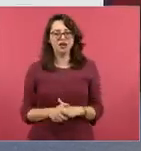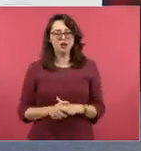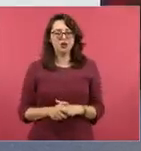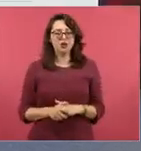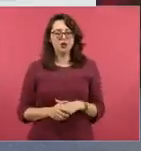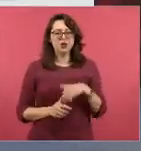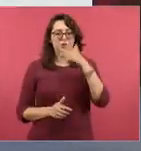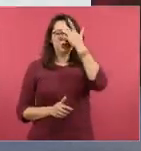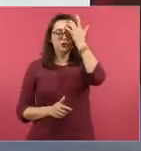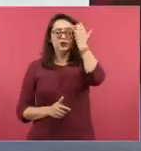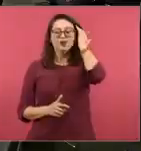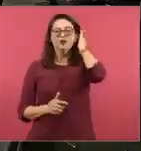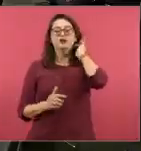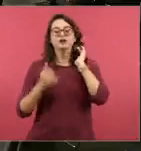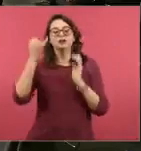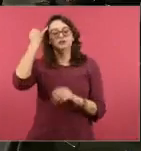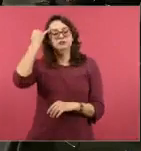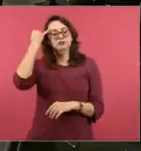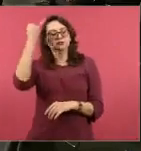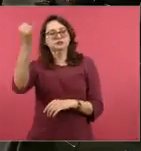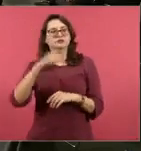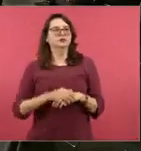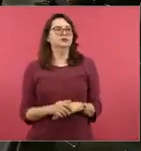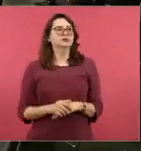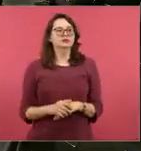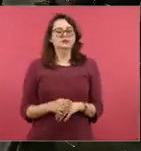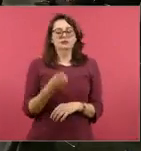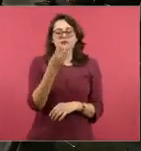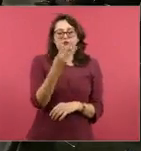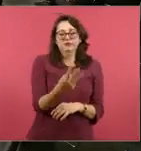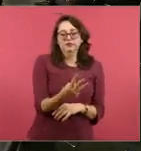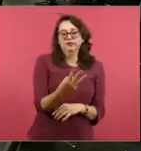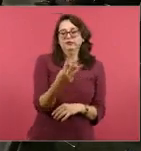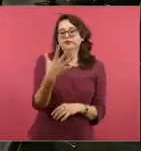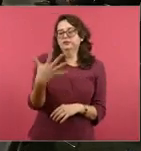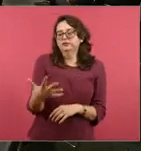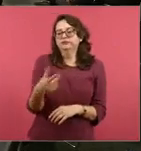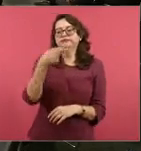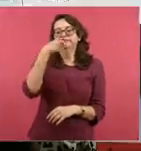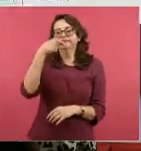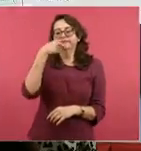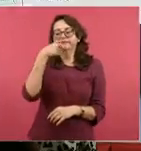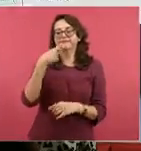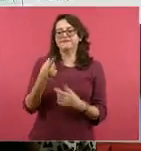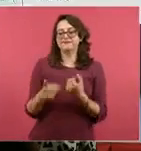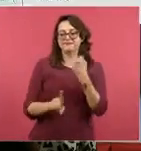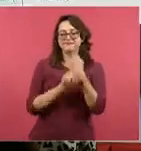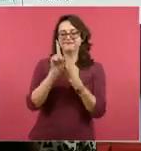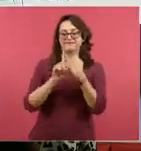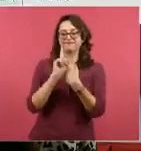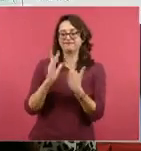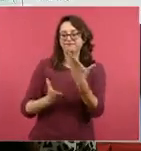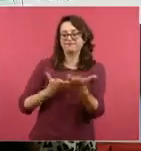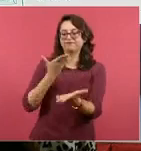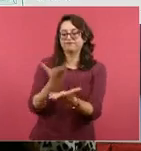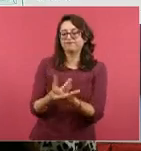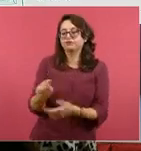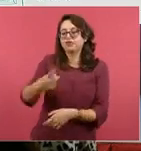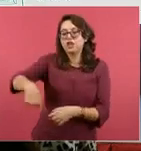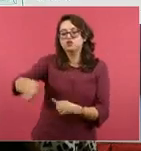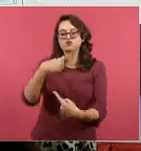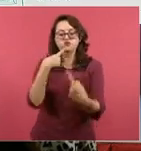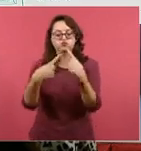de momento en que 3, 4, 5 niños van a discutir un problema, van a medir, no